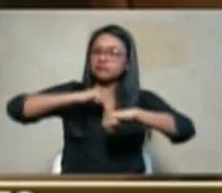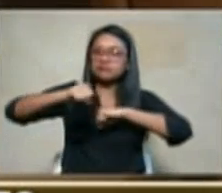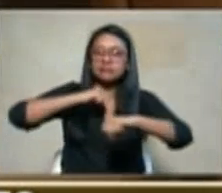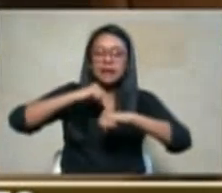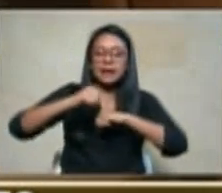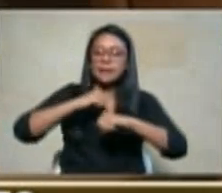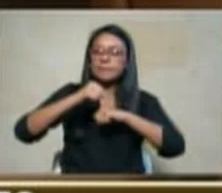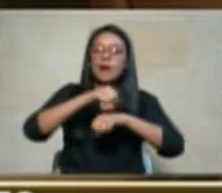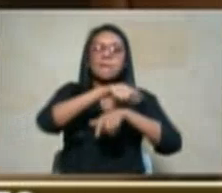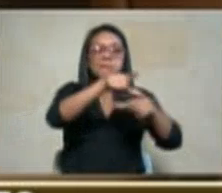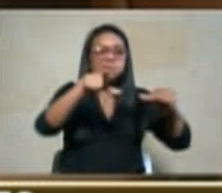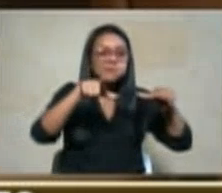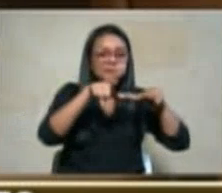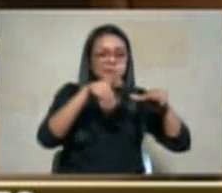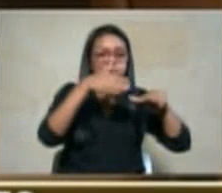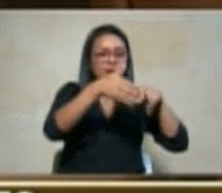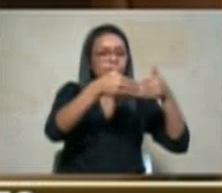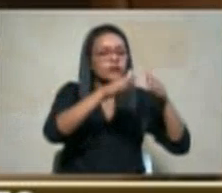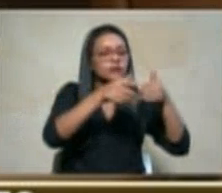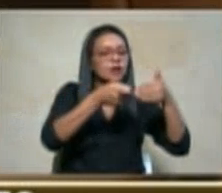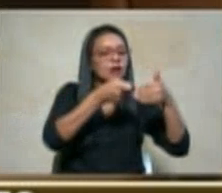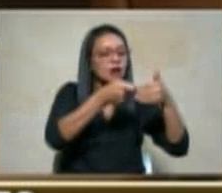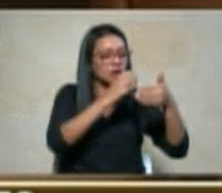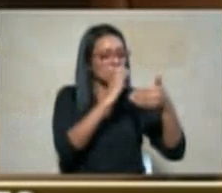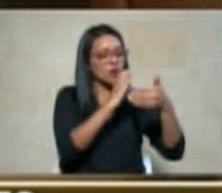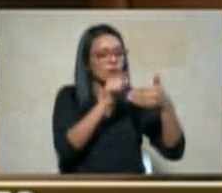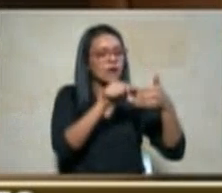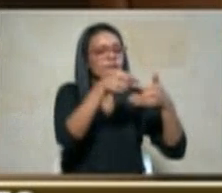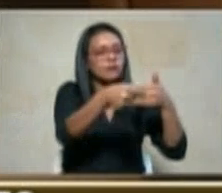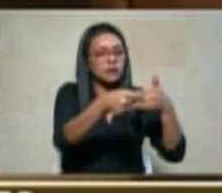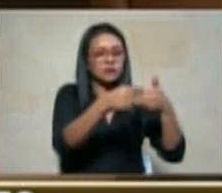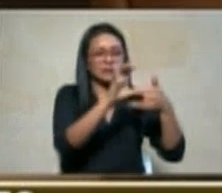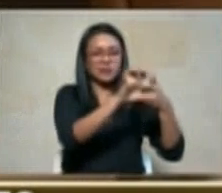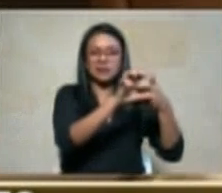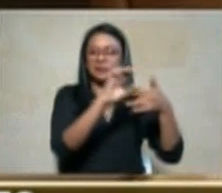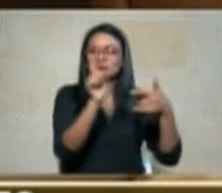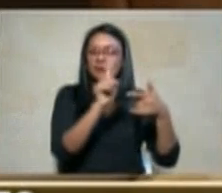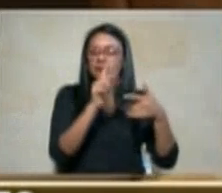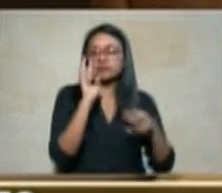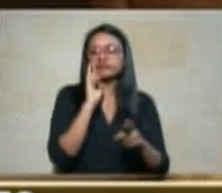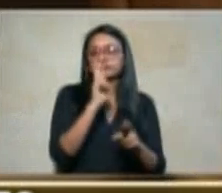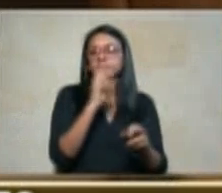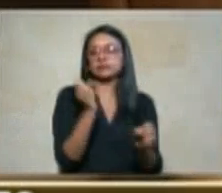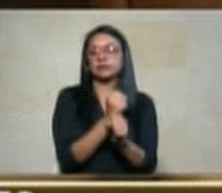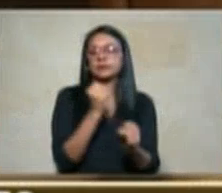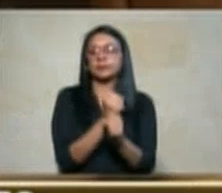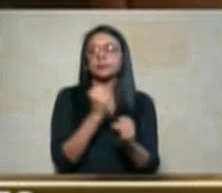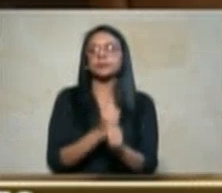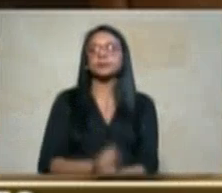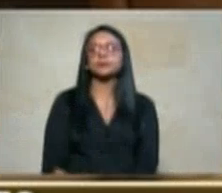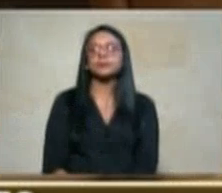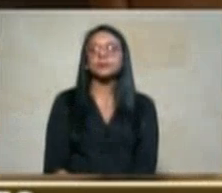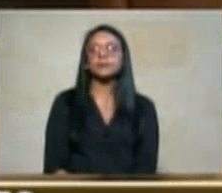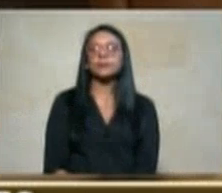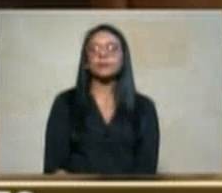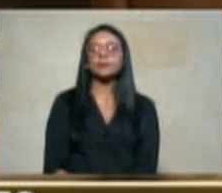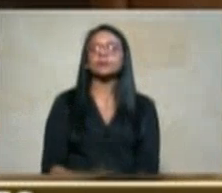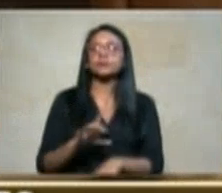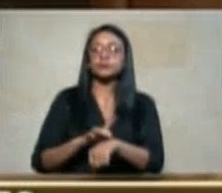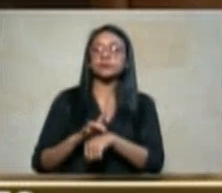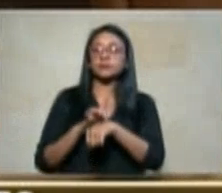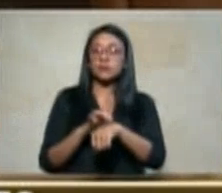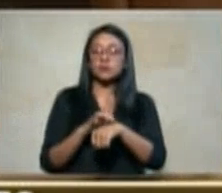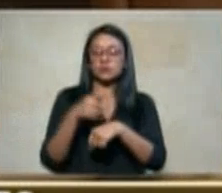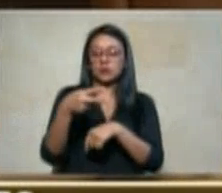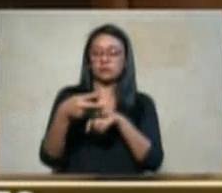aún en más zonas, no solo en la de la frontera, aunque reconocemos ese trabajo que se ha hecho. Principalmente, doctor, son